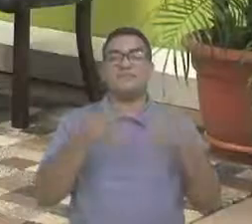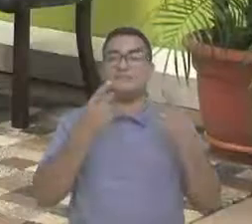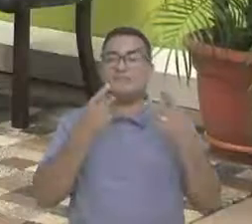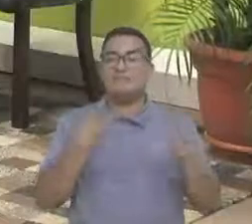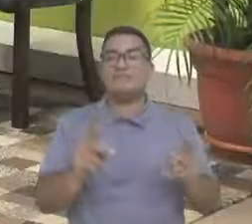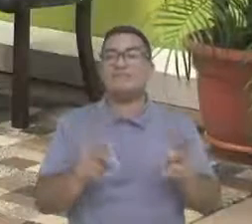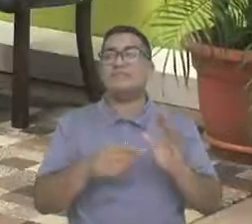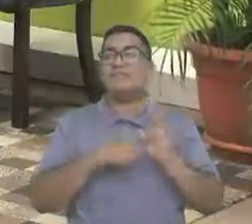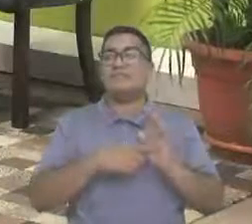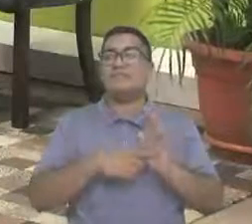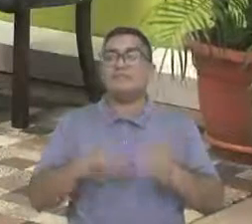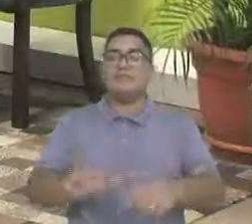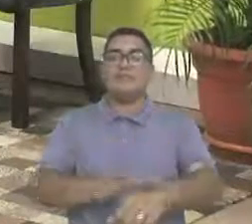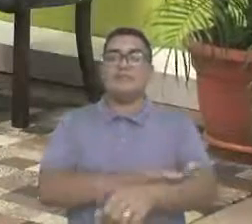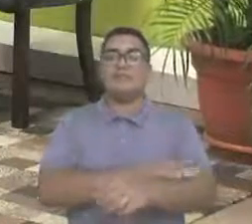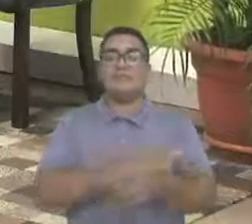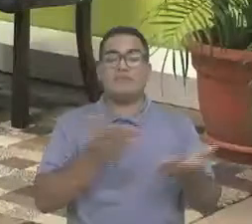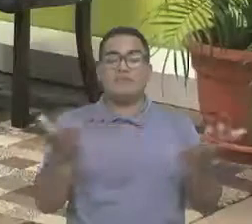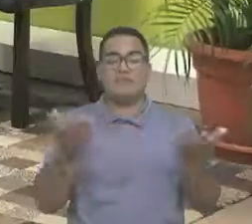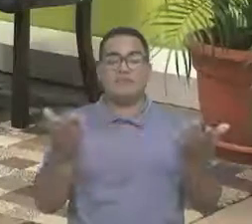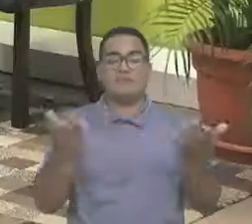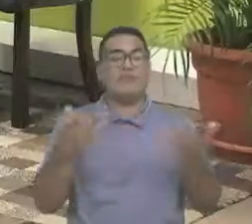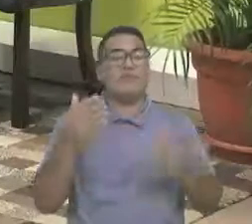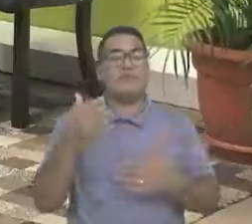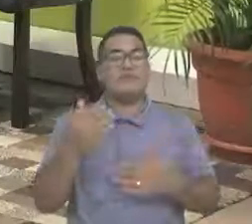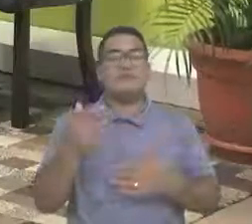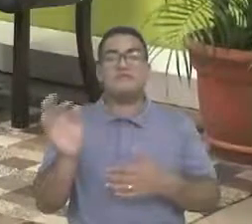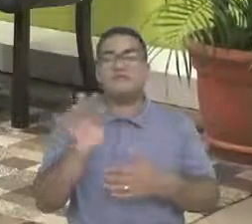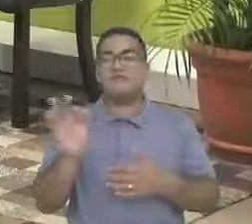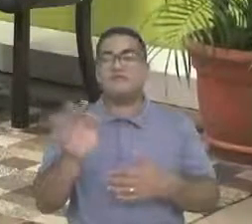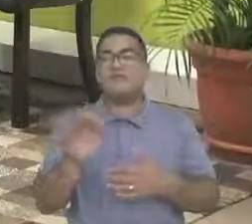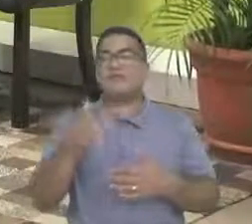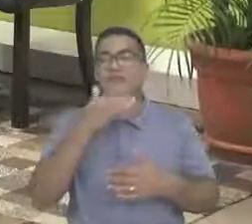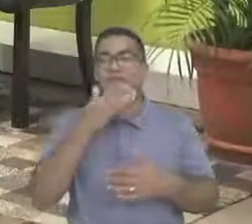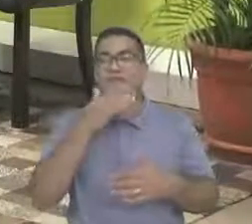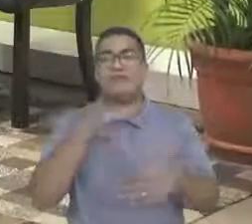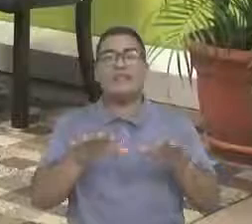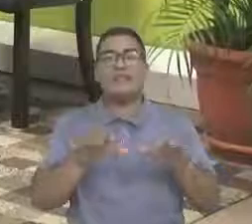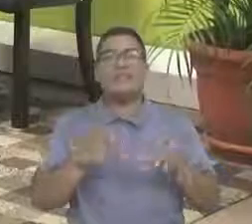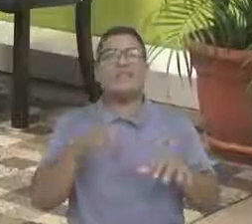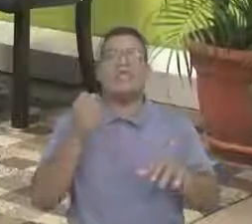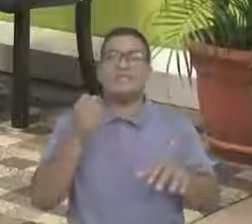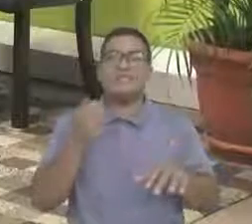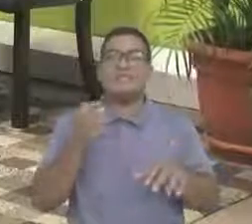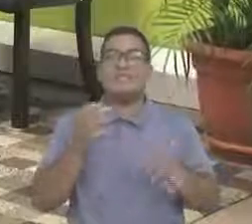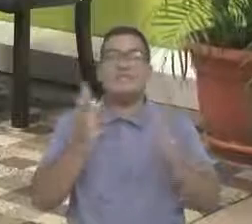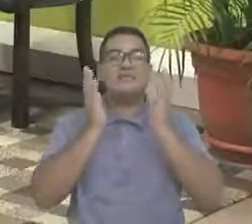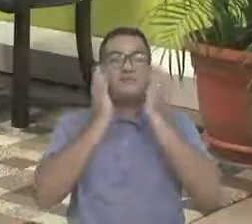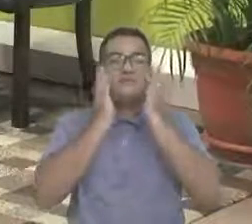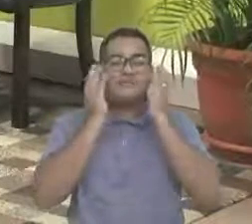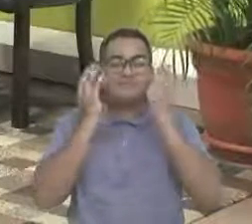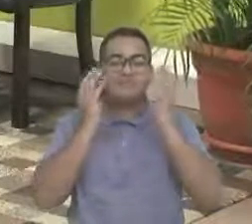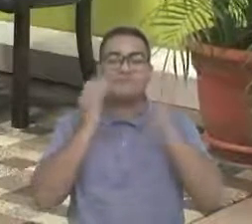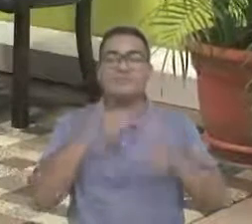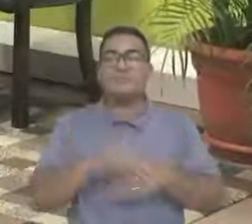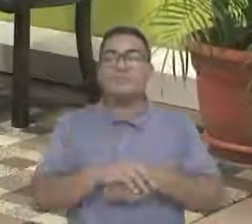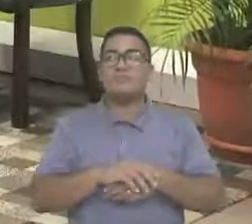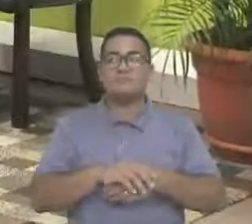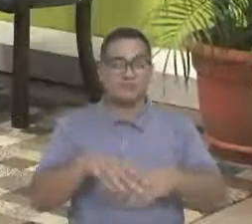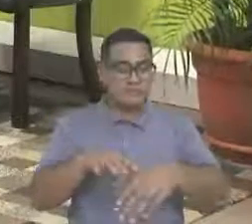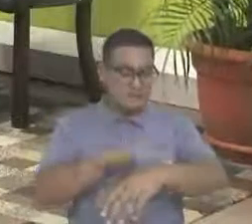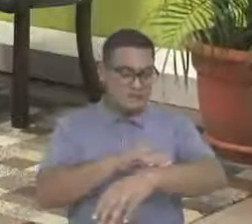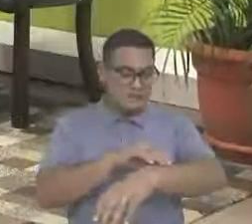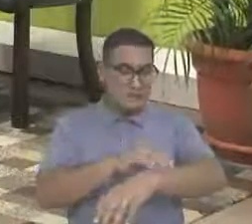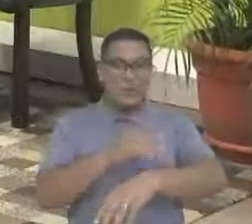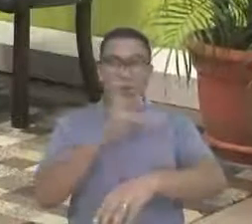los síntomas no van apareciendo de forma paulatina. La inflamación de los pies, la inflamación de la cara, cambios en la piel